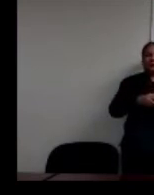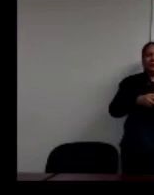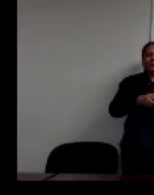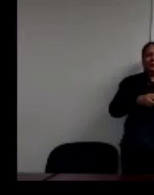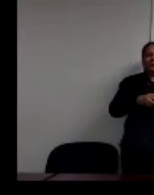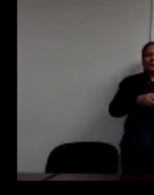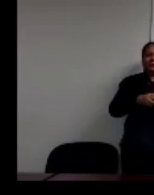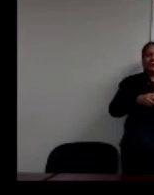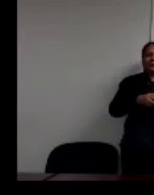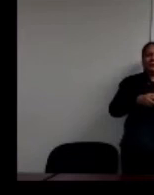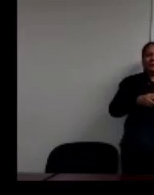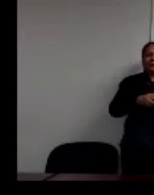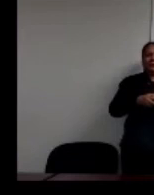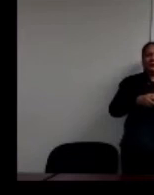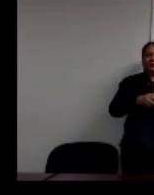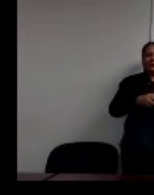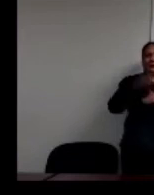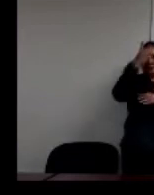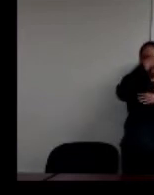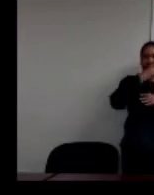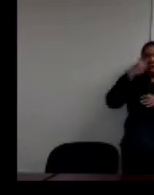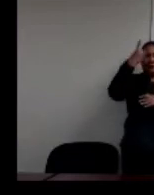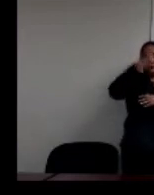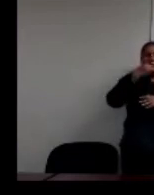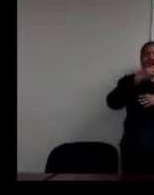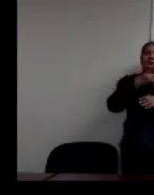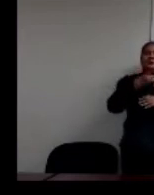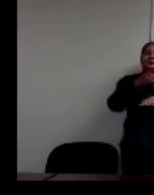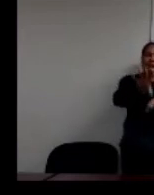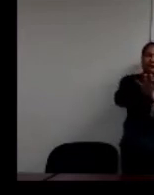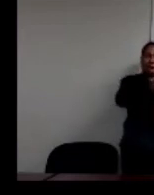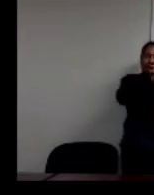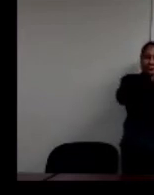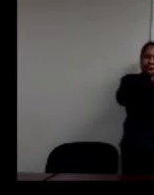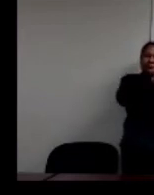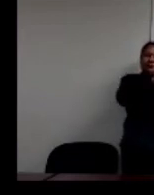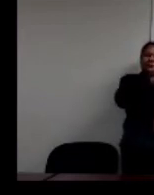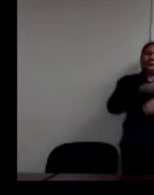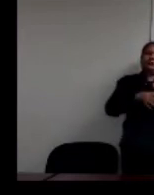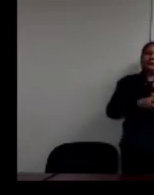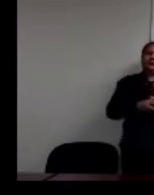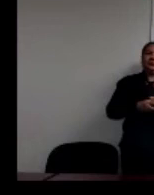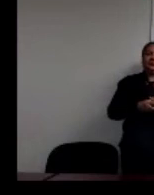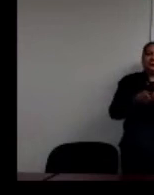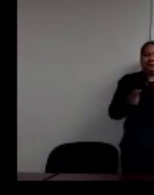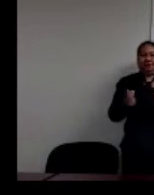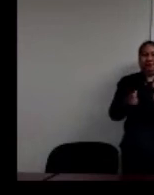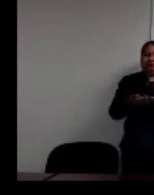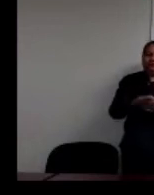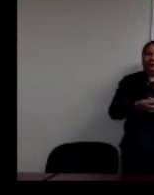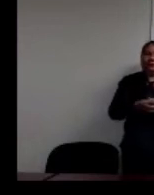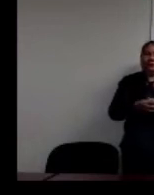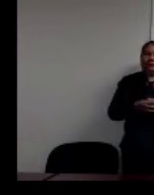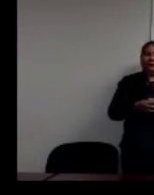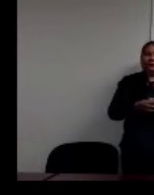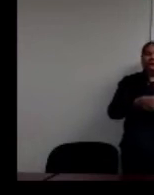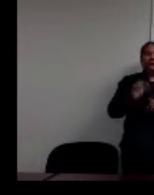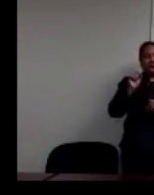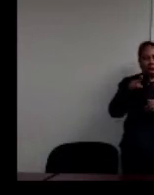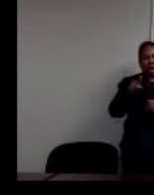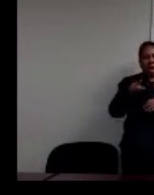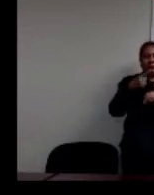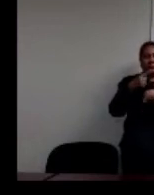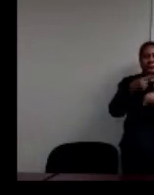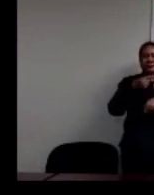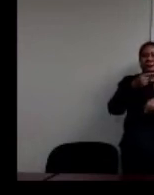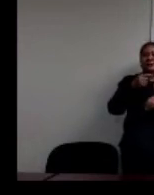Aquí en la diagnóstico de ansiedad y depresión, ¿sí? Al igual, mandarnos a la familia, el tratamiento del paciente y la